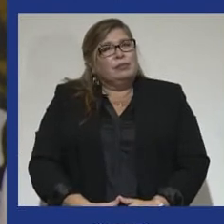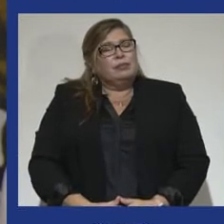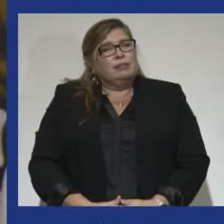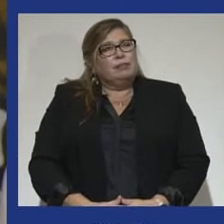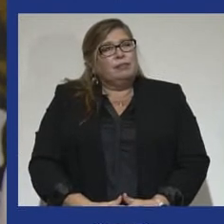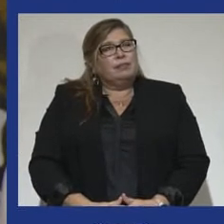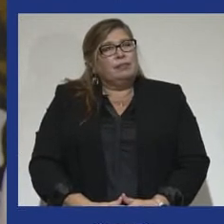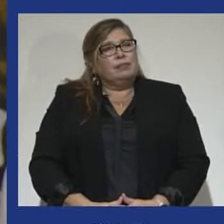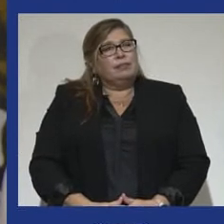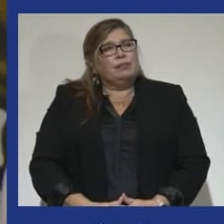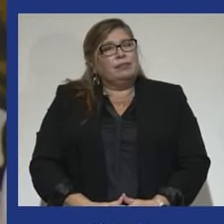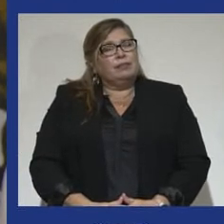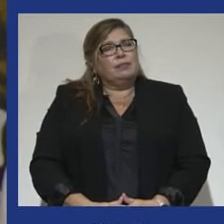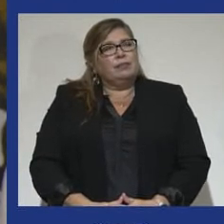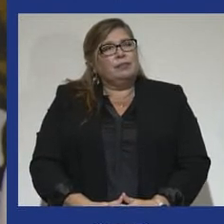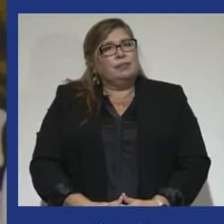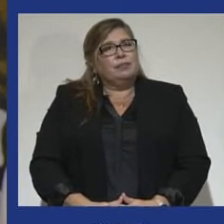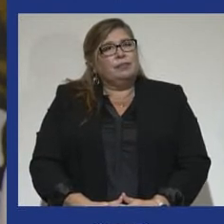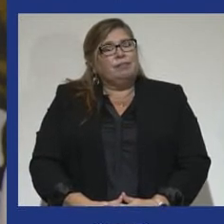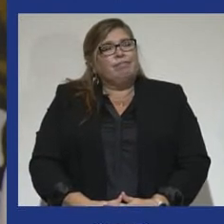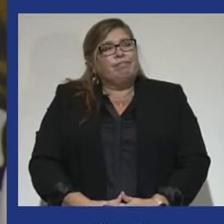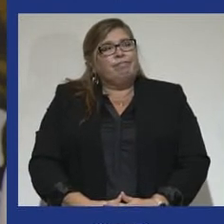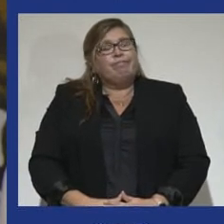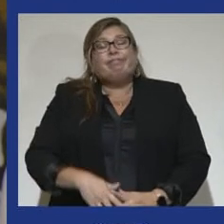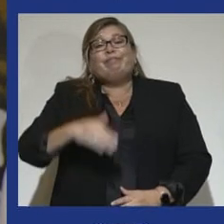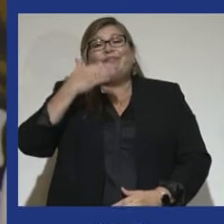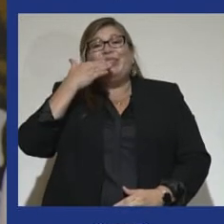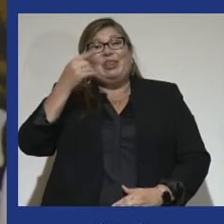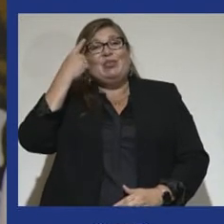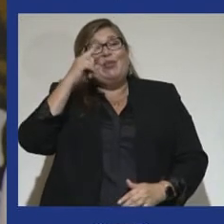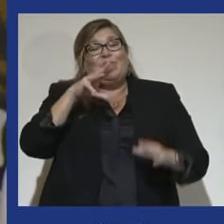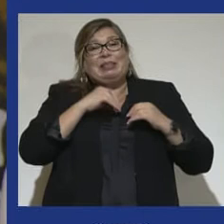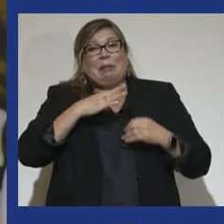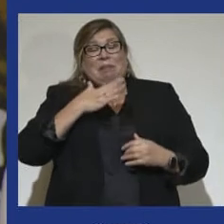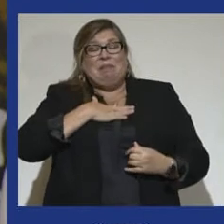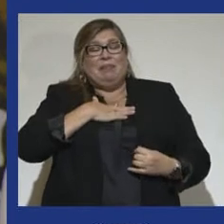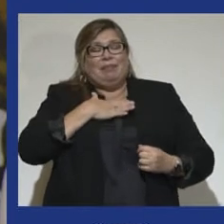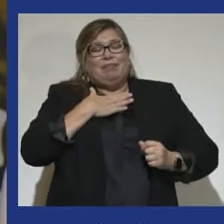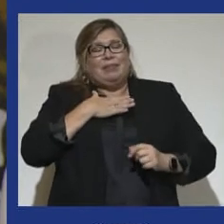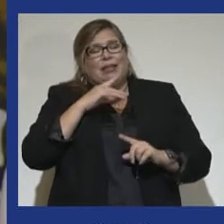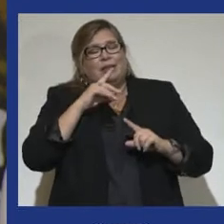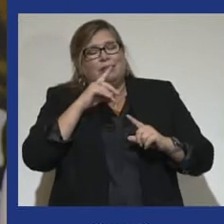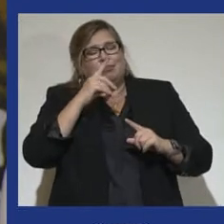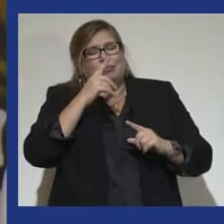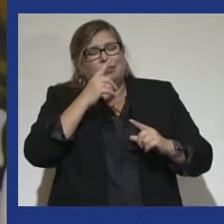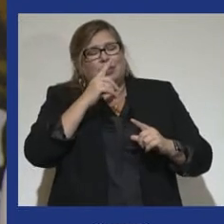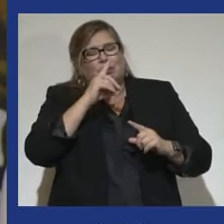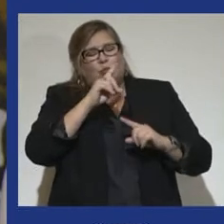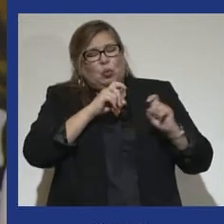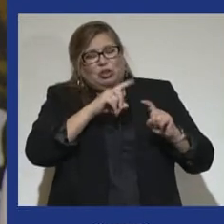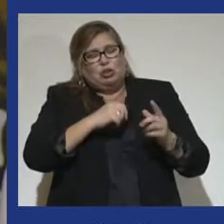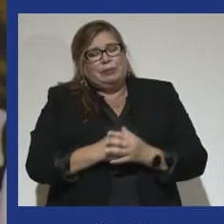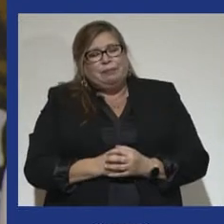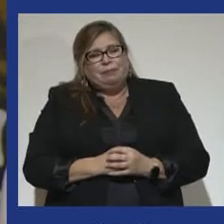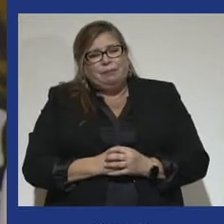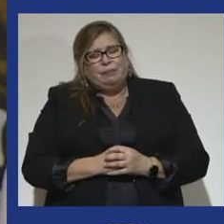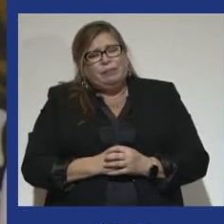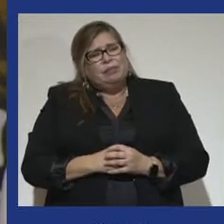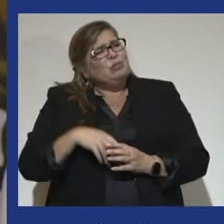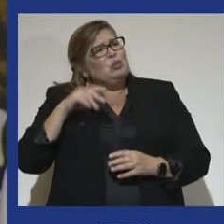saber tal vez desde el punto de vista de compromiso financiero